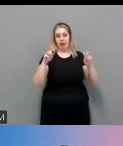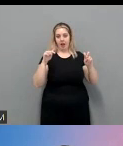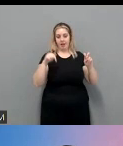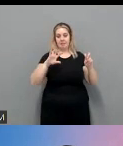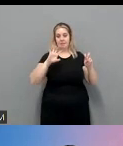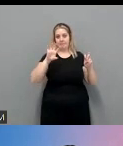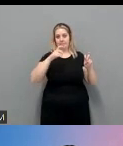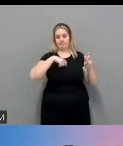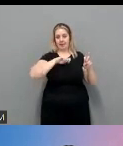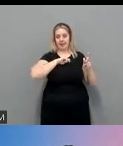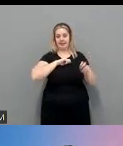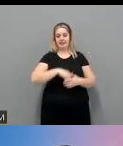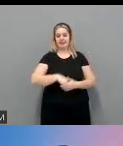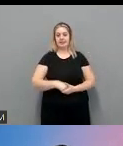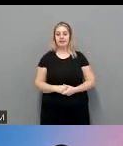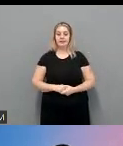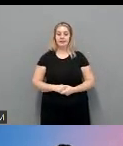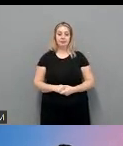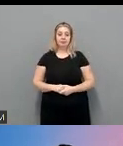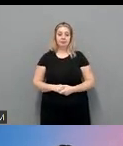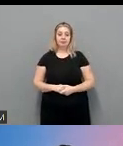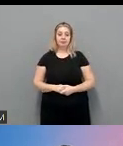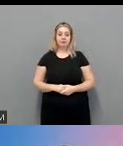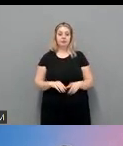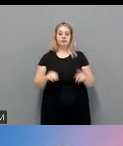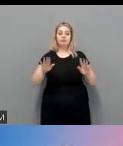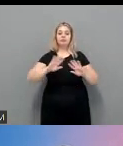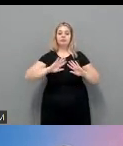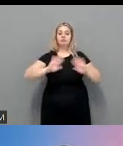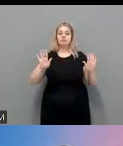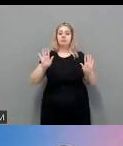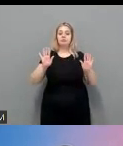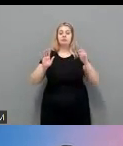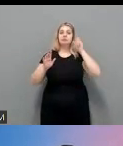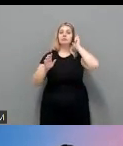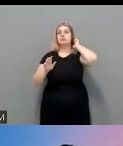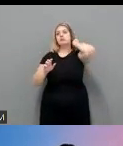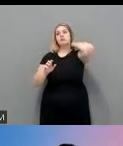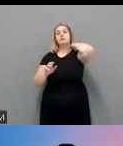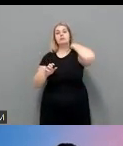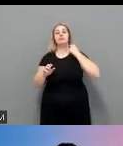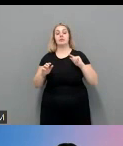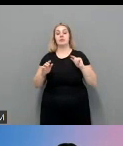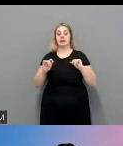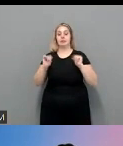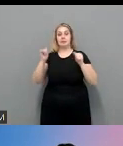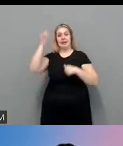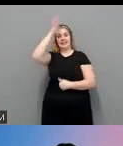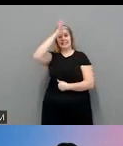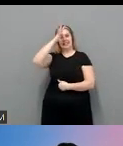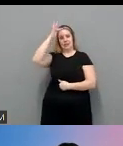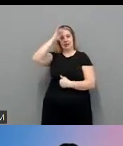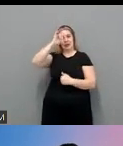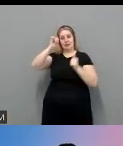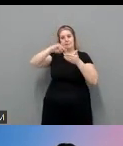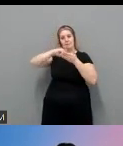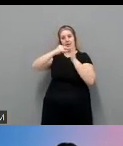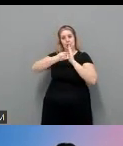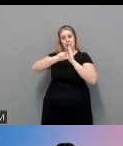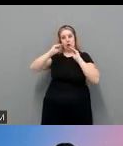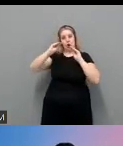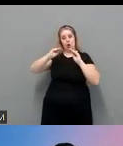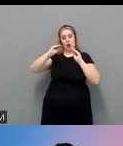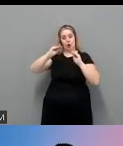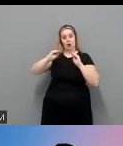en nuestro país. Enmarcar simplemente que desde esas primeras teorías, metodologías,